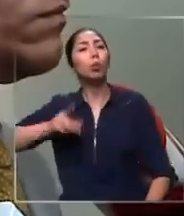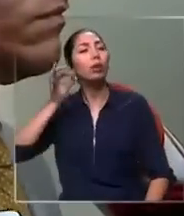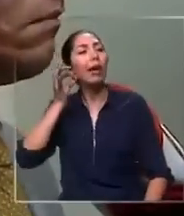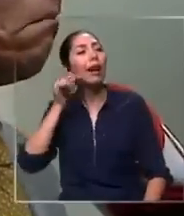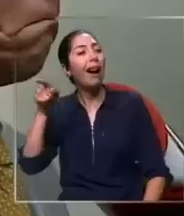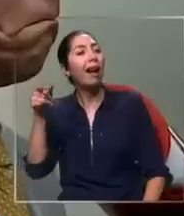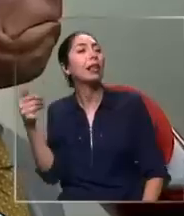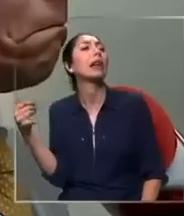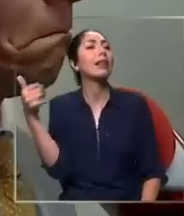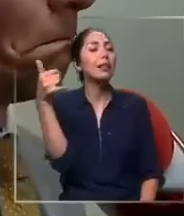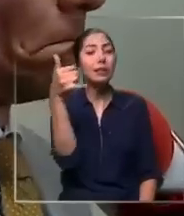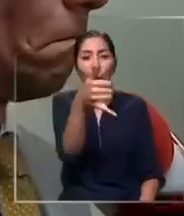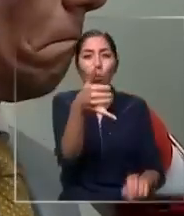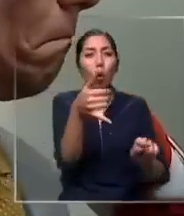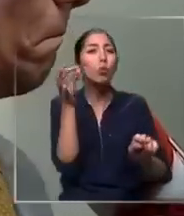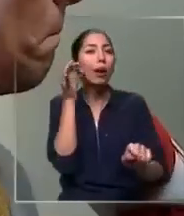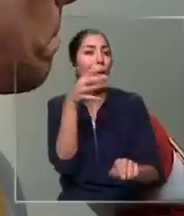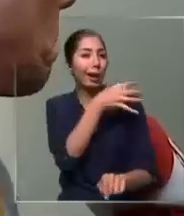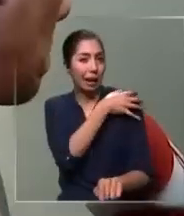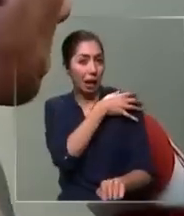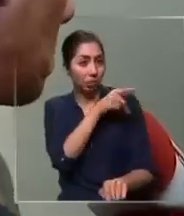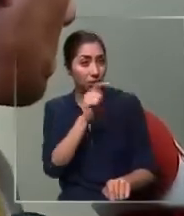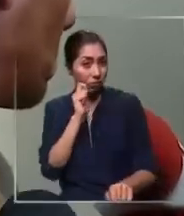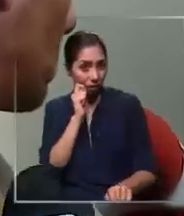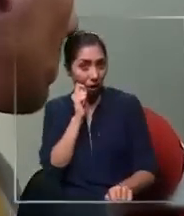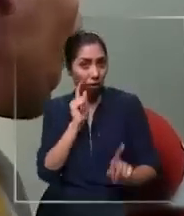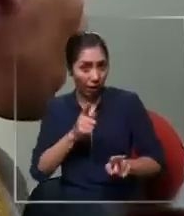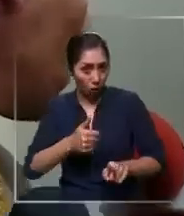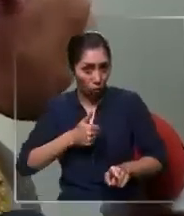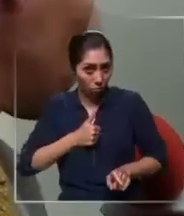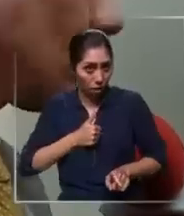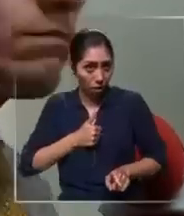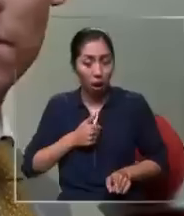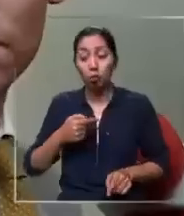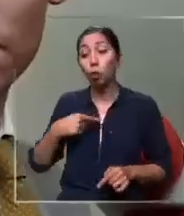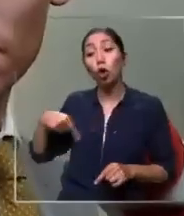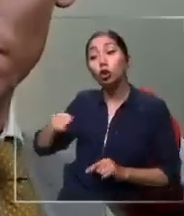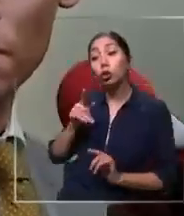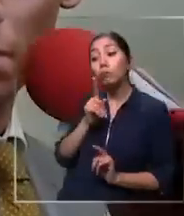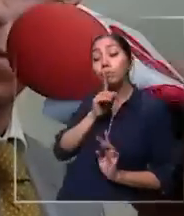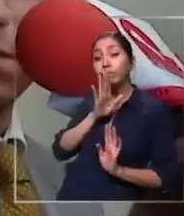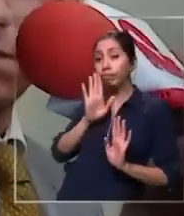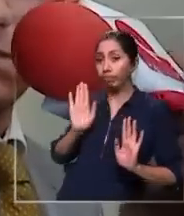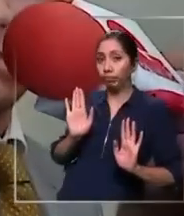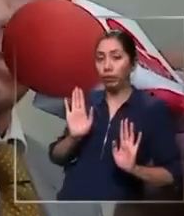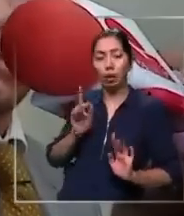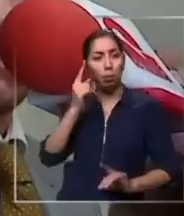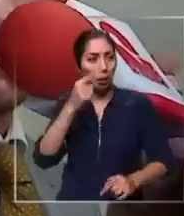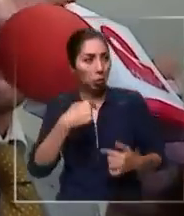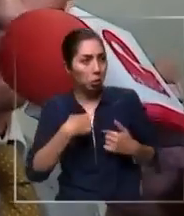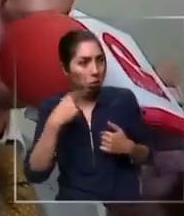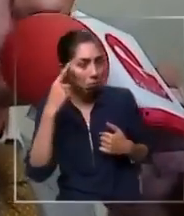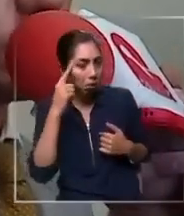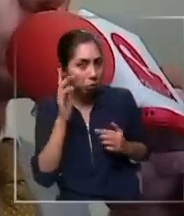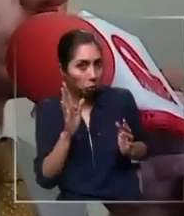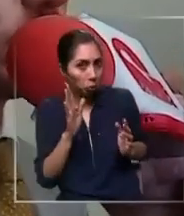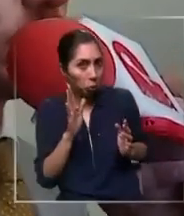al llamado que se hizo a una general de carabineros. ¿Es el protocolo? ¿Un civil podría llamar a un general? No nos vamos a referir a ese punto. Pero me imagino que tienen,